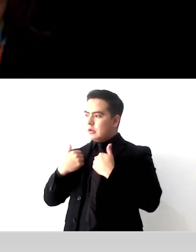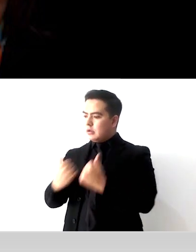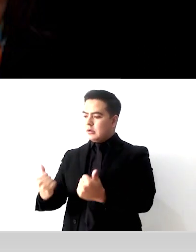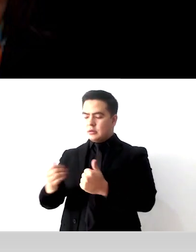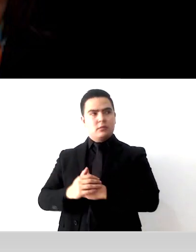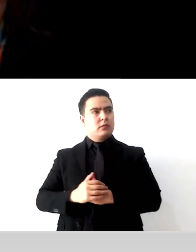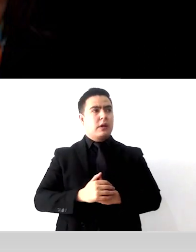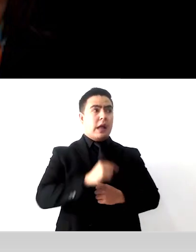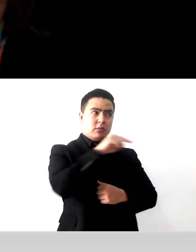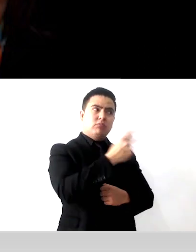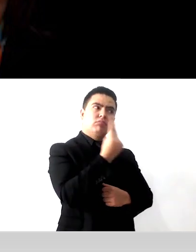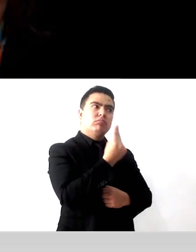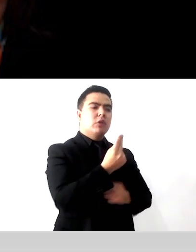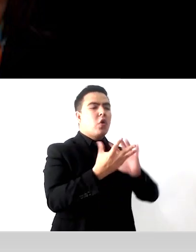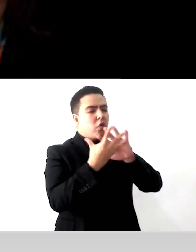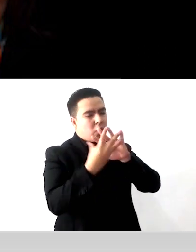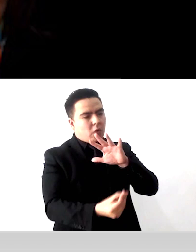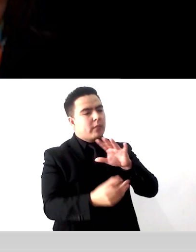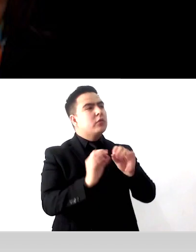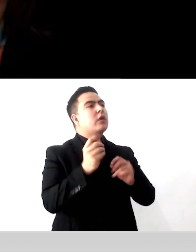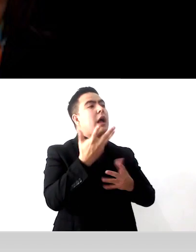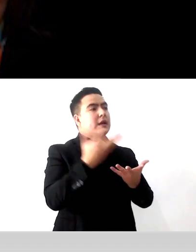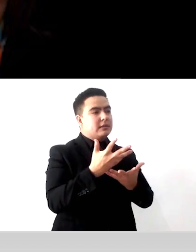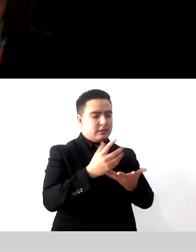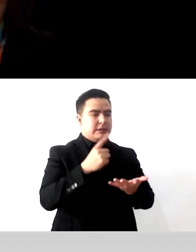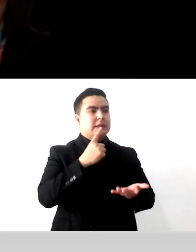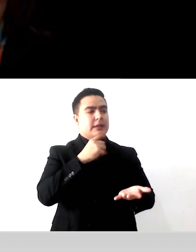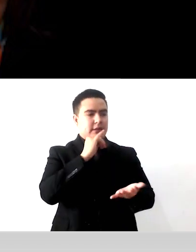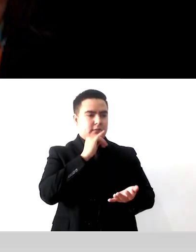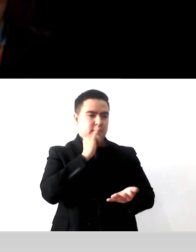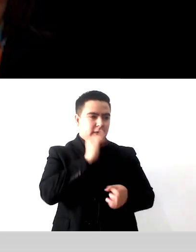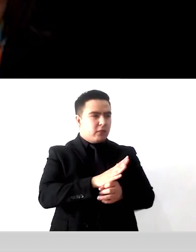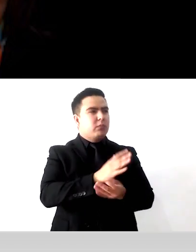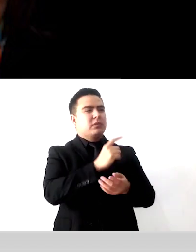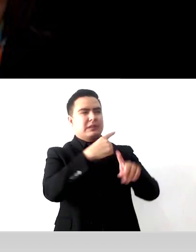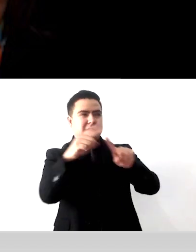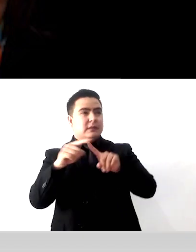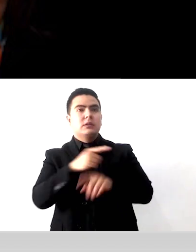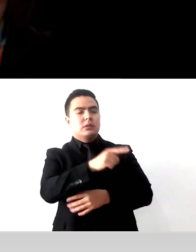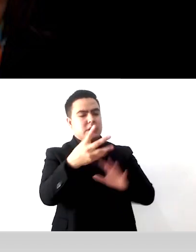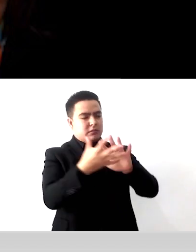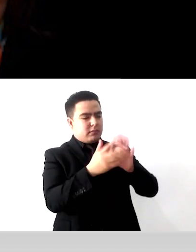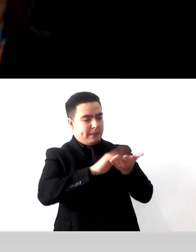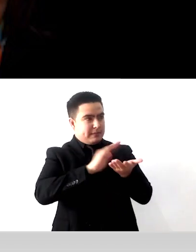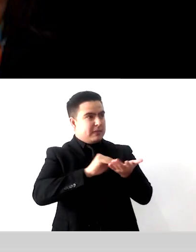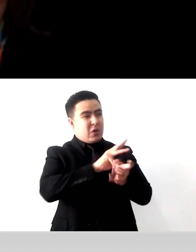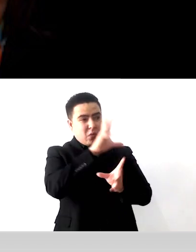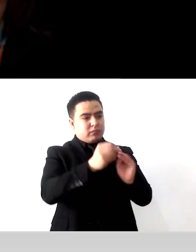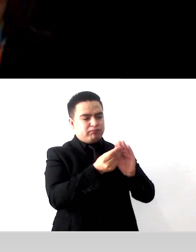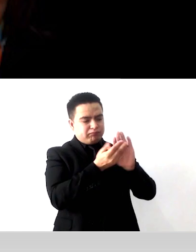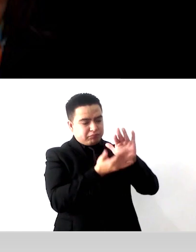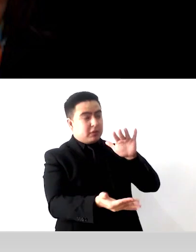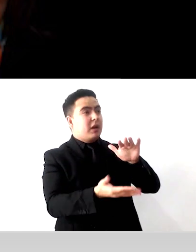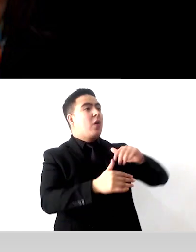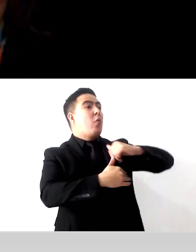las actas, copias de las convocatorias, copia del orden del día, demostrar lo que está sucediendo. De la aprobación de presupuestos, de la aprobación de los